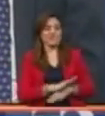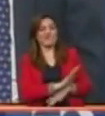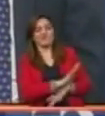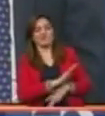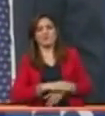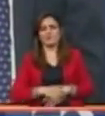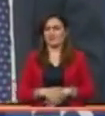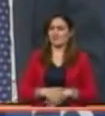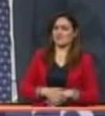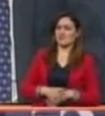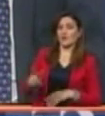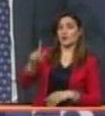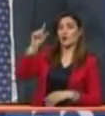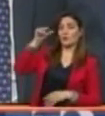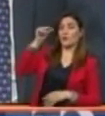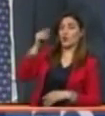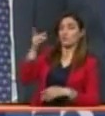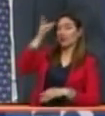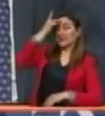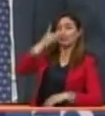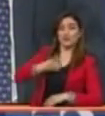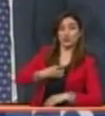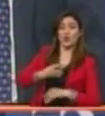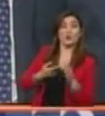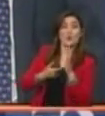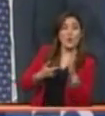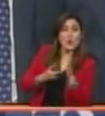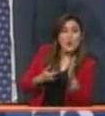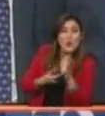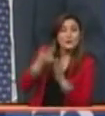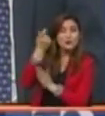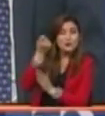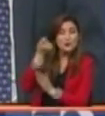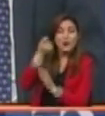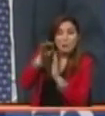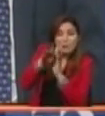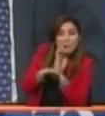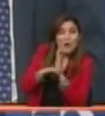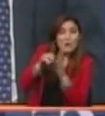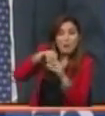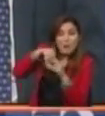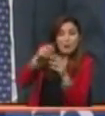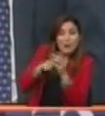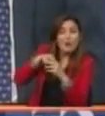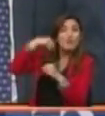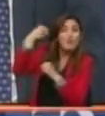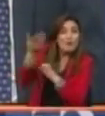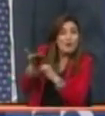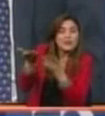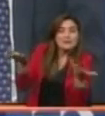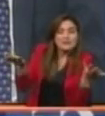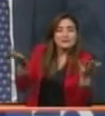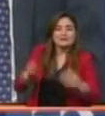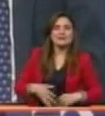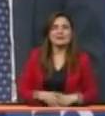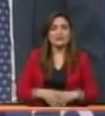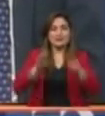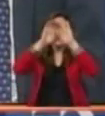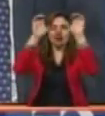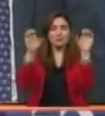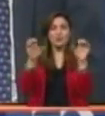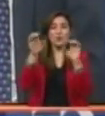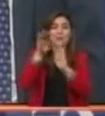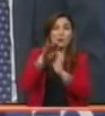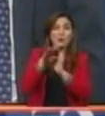a reducir este impuesto. Hablaba de que las empresas que generen ingresos netos solamente ahí, luego de eso, se podría pensar en una